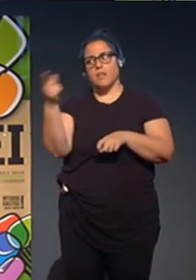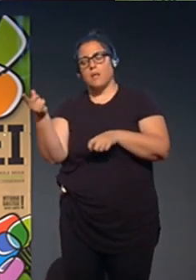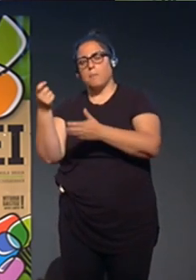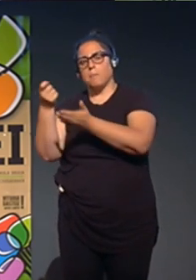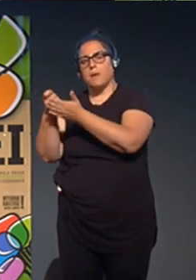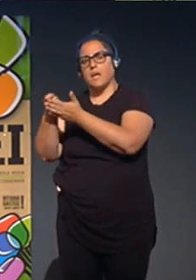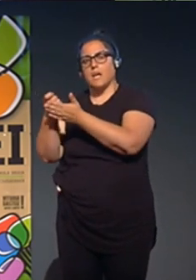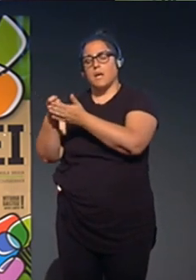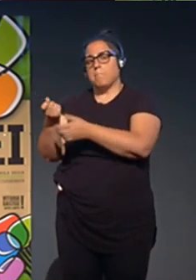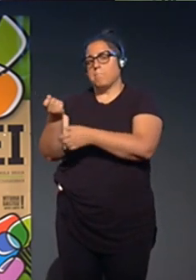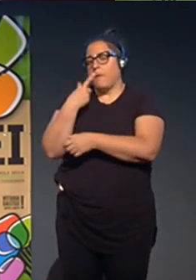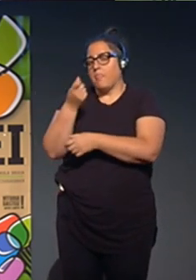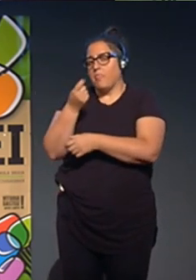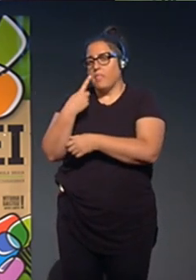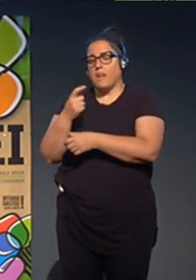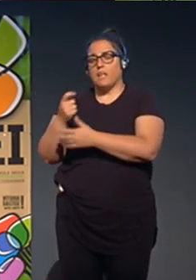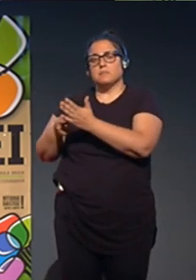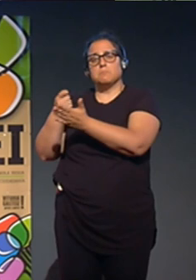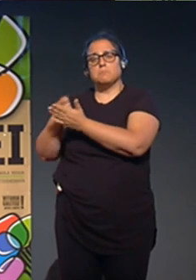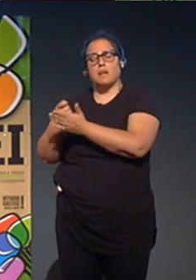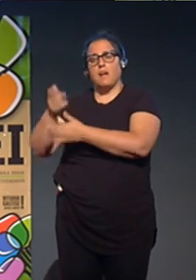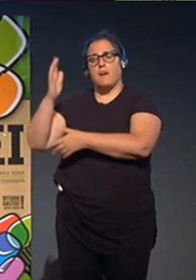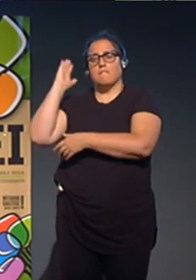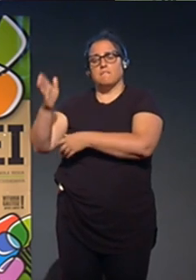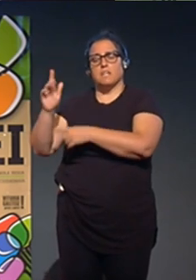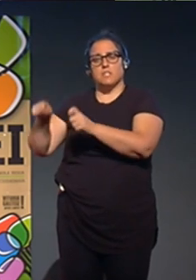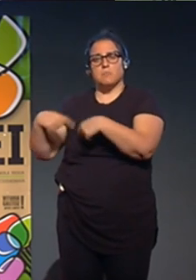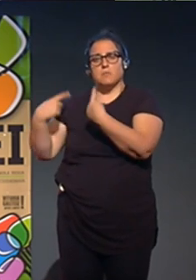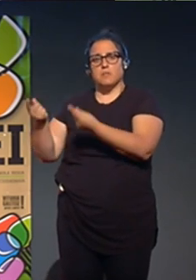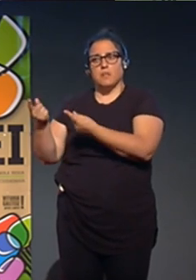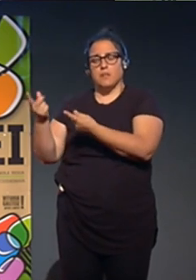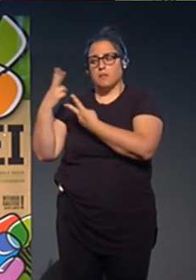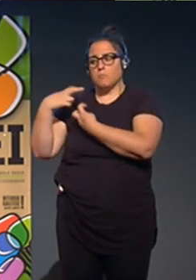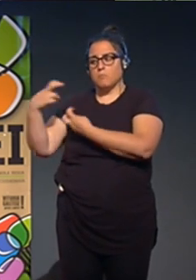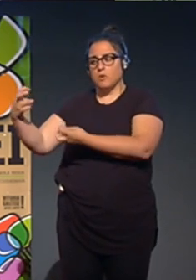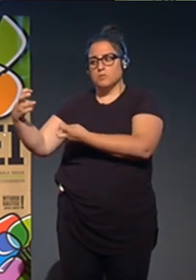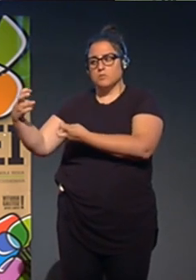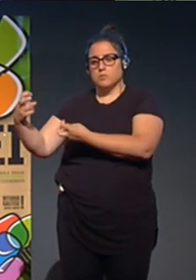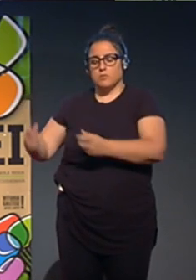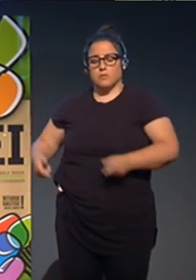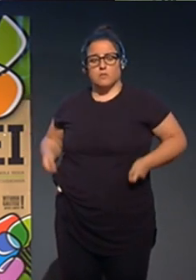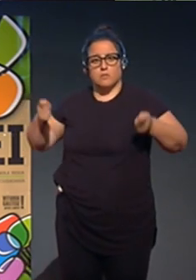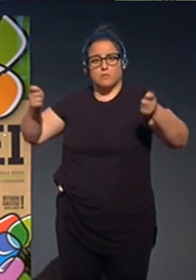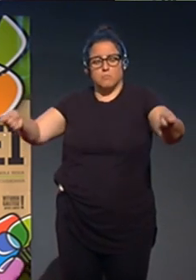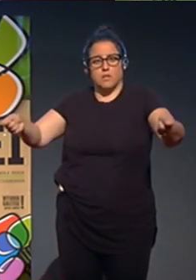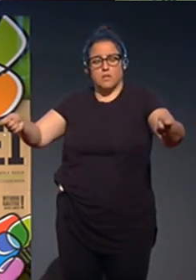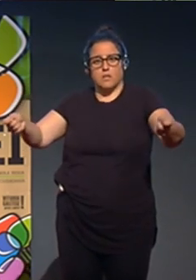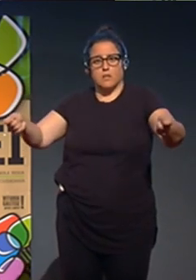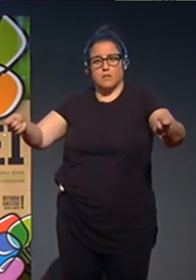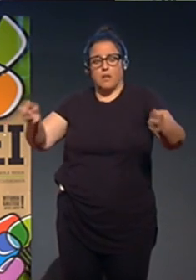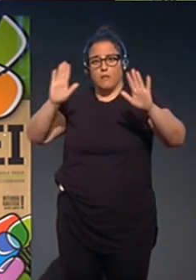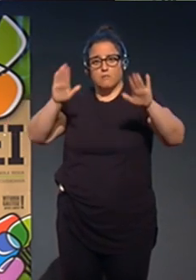estás pagando en daños medioambientales una cantidad que sale de tus impuestos al final estás pagando lo mismo estás pagando